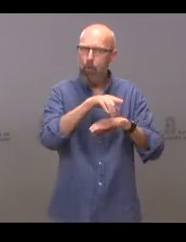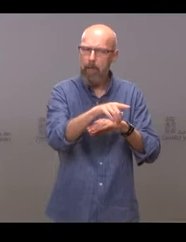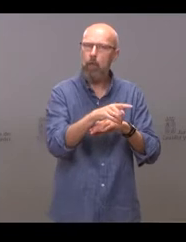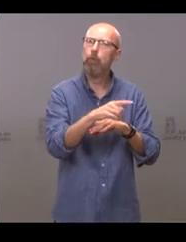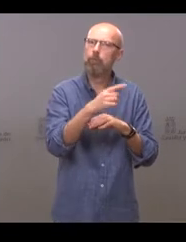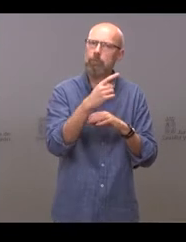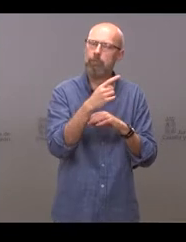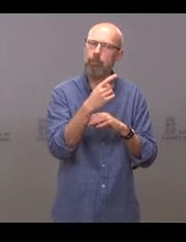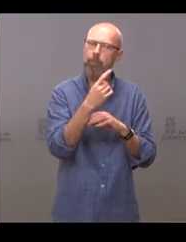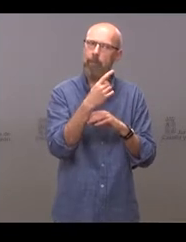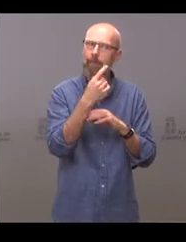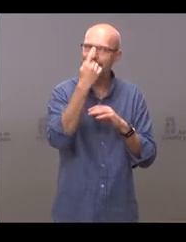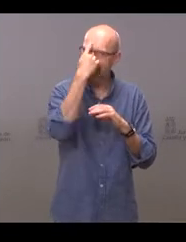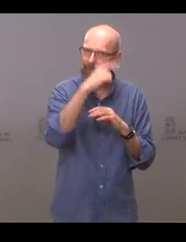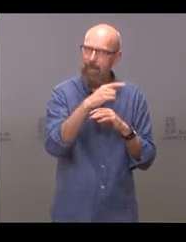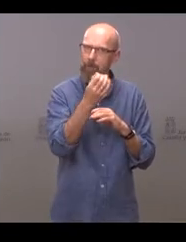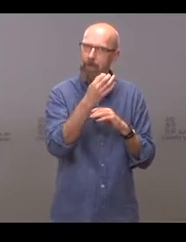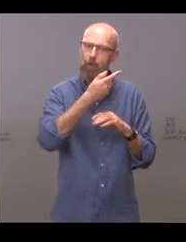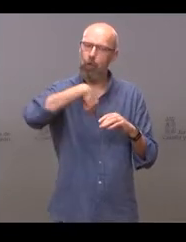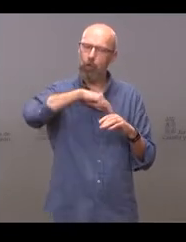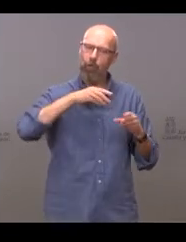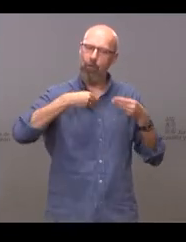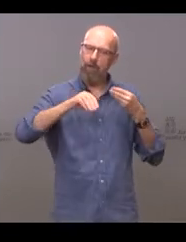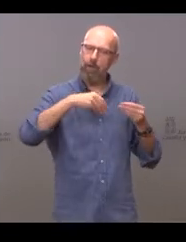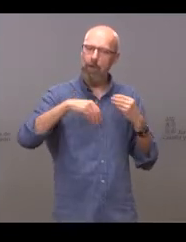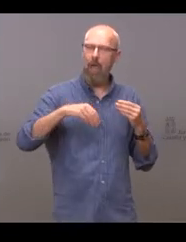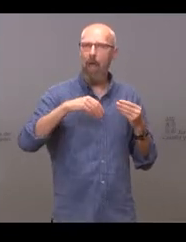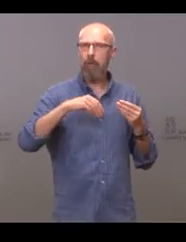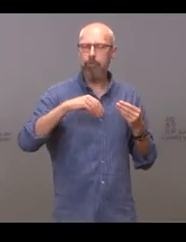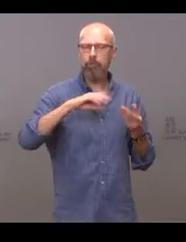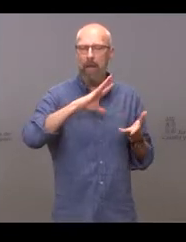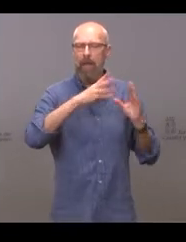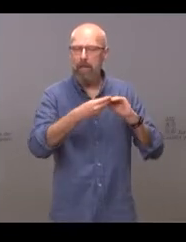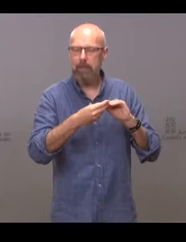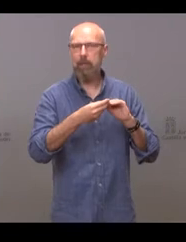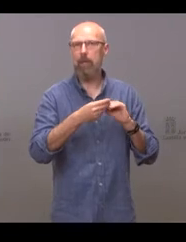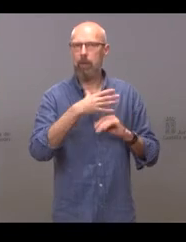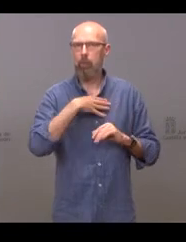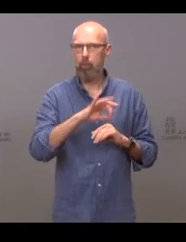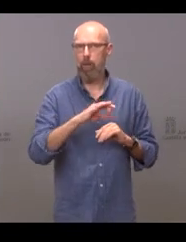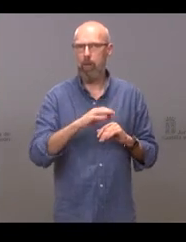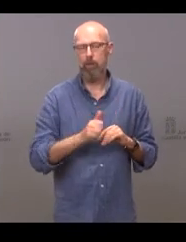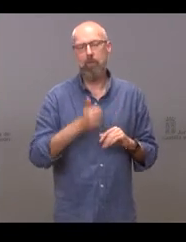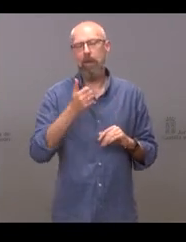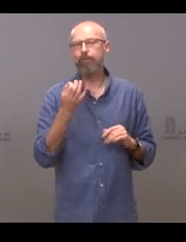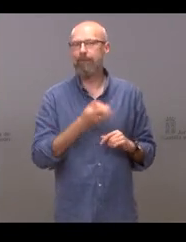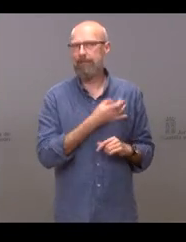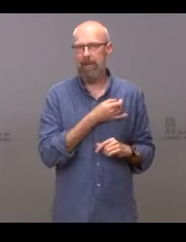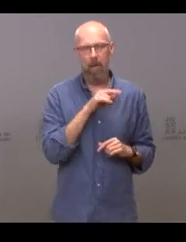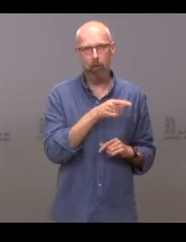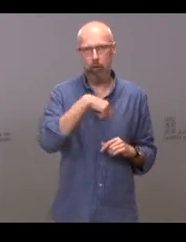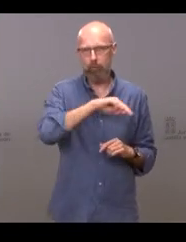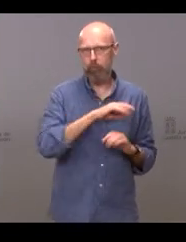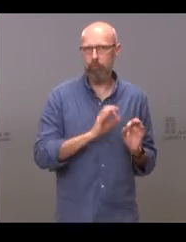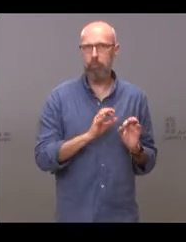nota de la flexibilidad que hemos tenido los fundamentalmente los sindicatos los acuerdos los